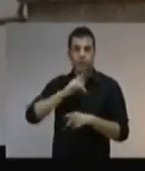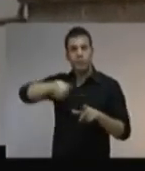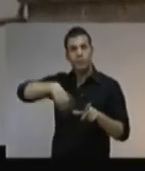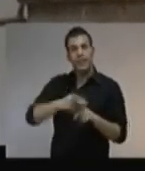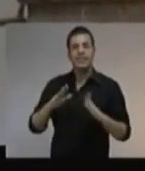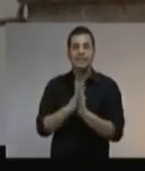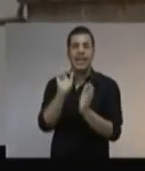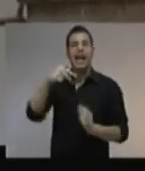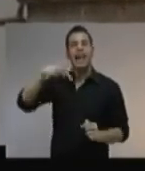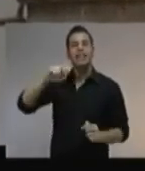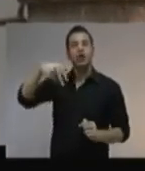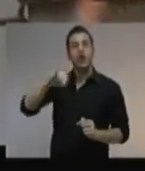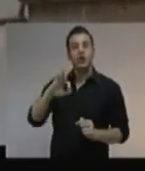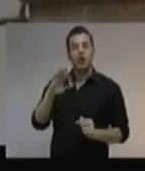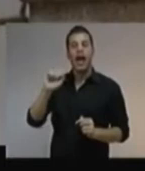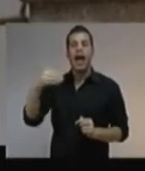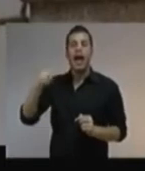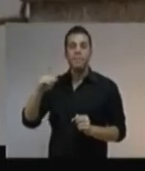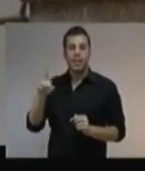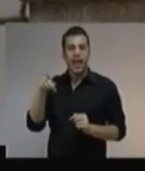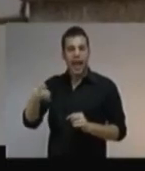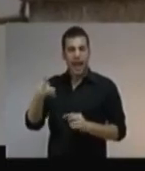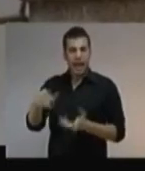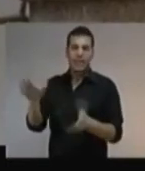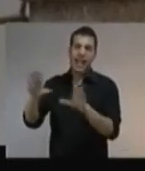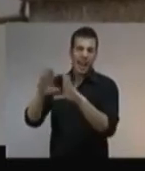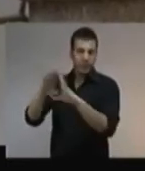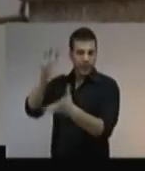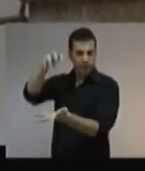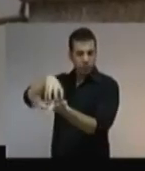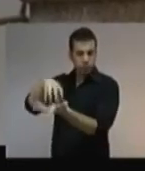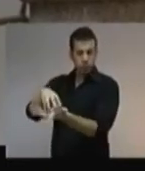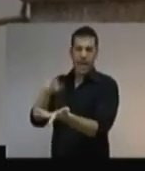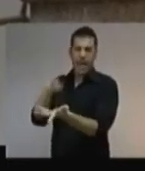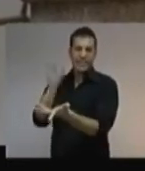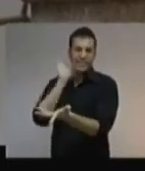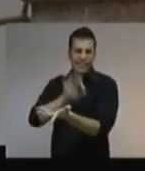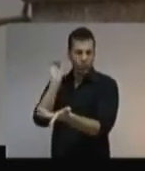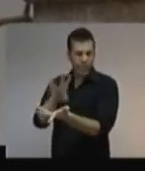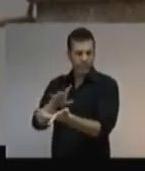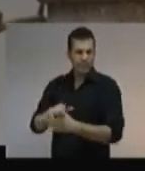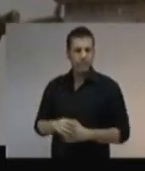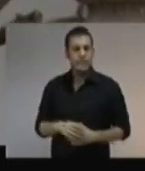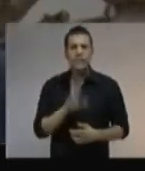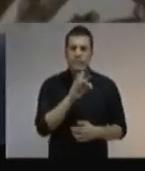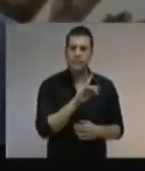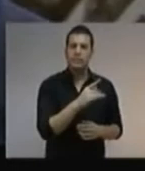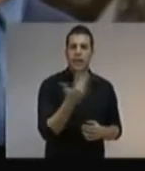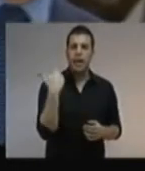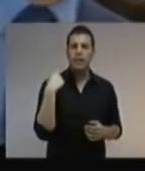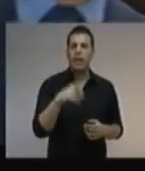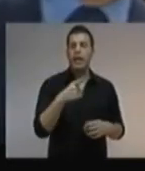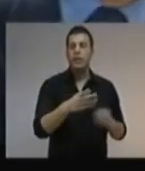San Antonio Abad, una plaza donde se conserva todavía la ermita original que data de finales del siglo XV. Efectivamente, allí se